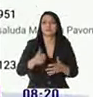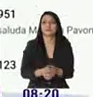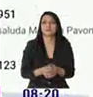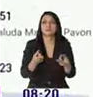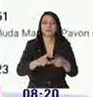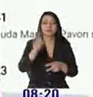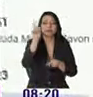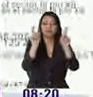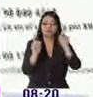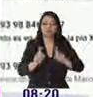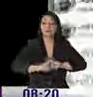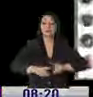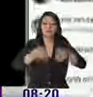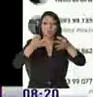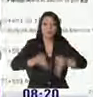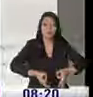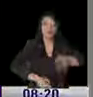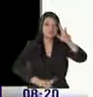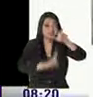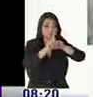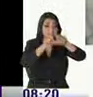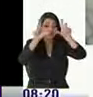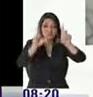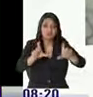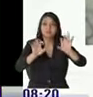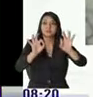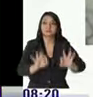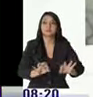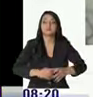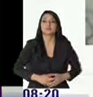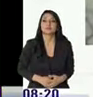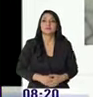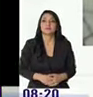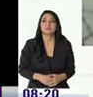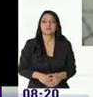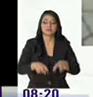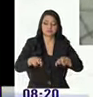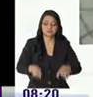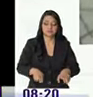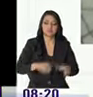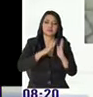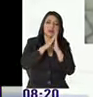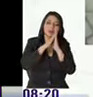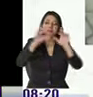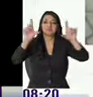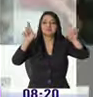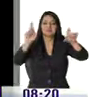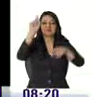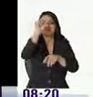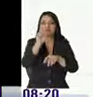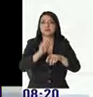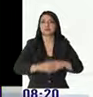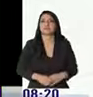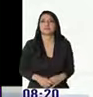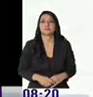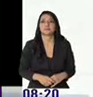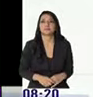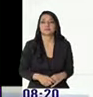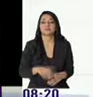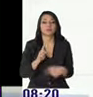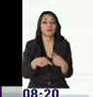Garabateros, Infraganti. A ver, veamos. Lindo ahí. Tomándose selfie de lo que han gabrateado. ¿Cuándo será que